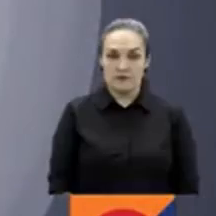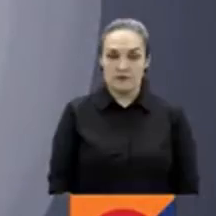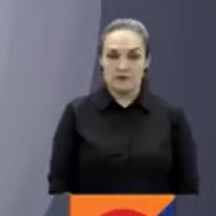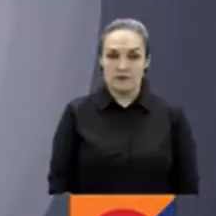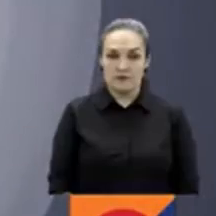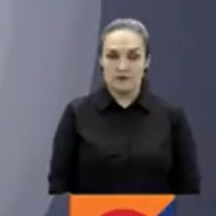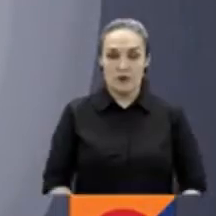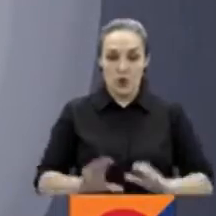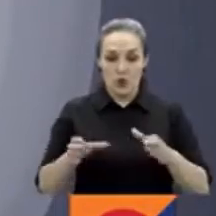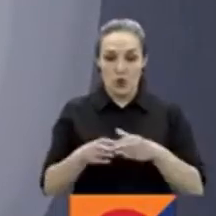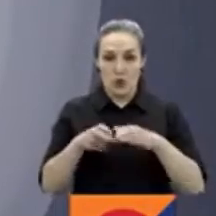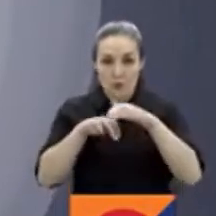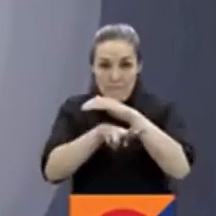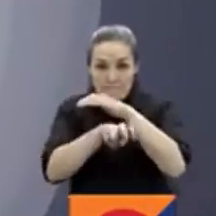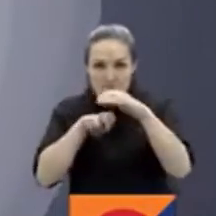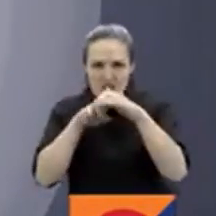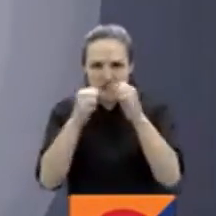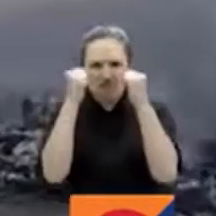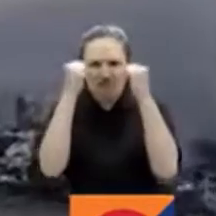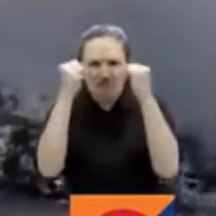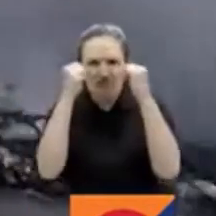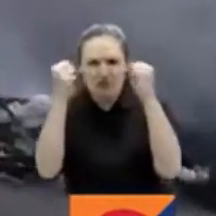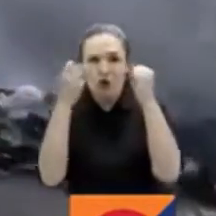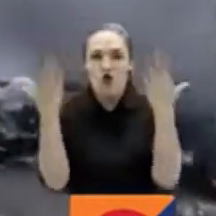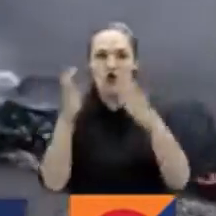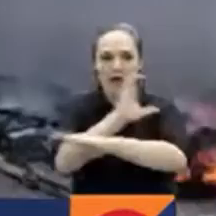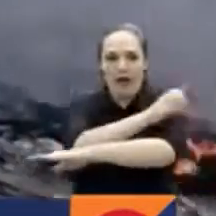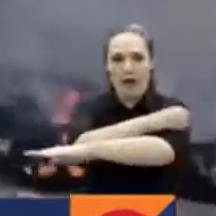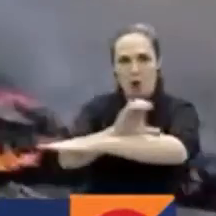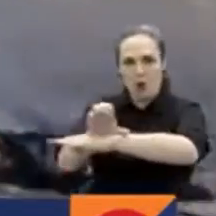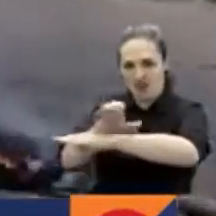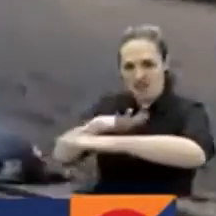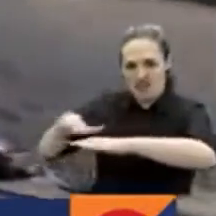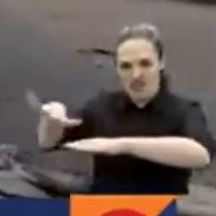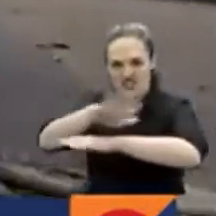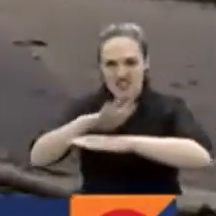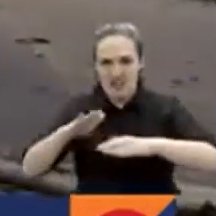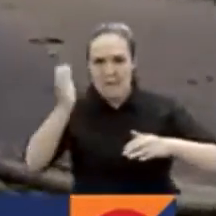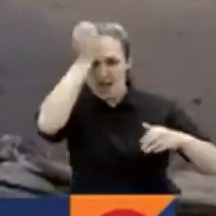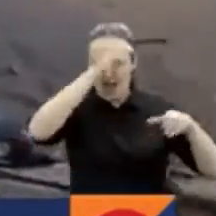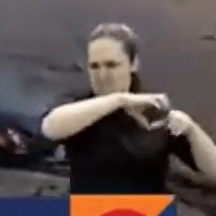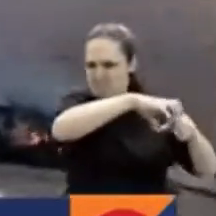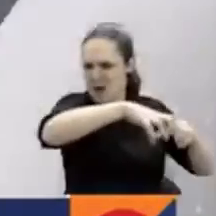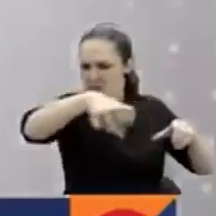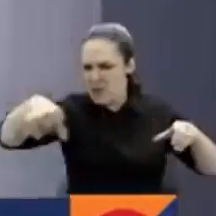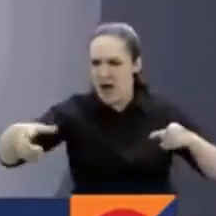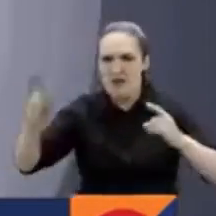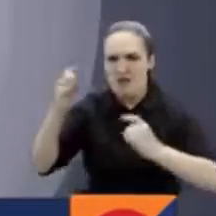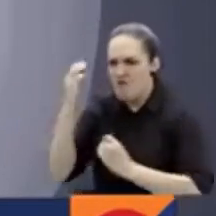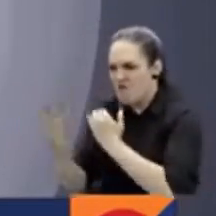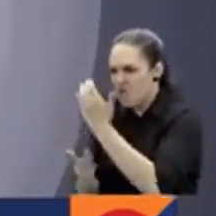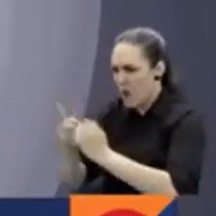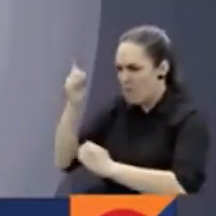Mineros que protestan en el Bajo Cauca rodearon Caucasia con barricadas de piedras, palos y fuego.